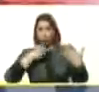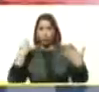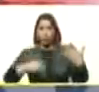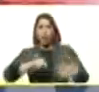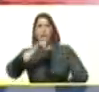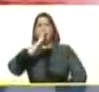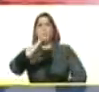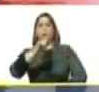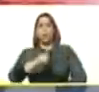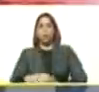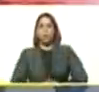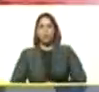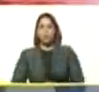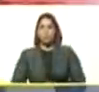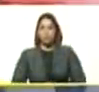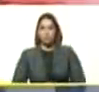información